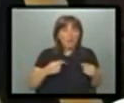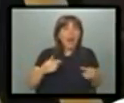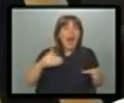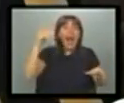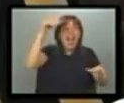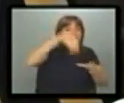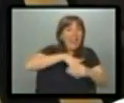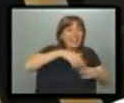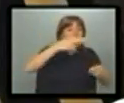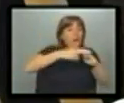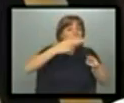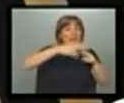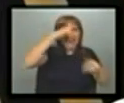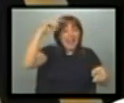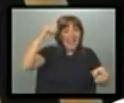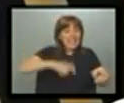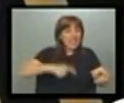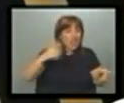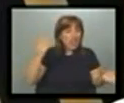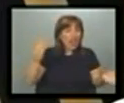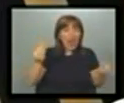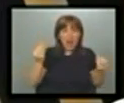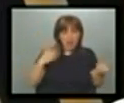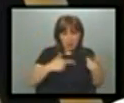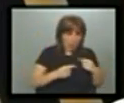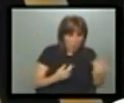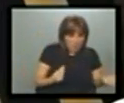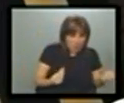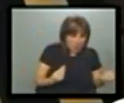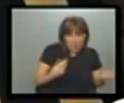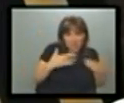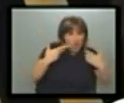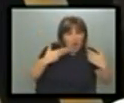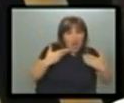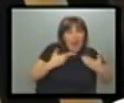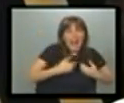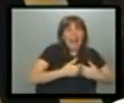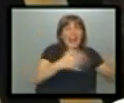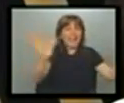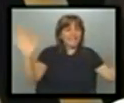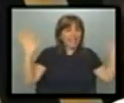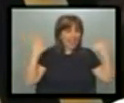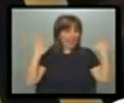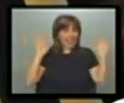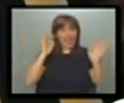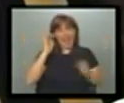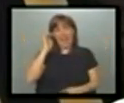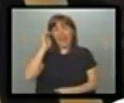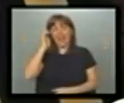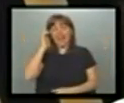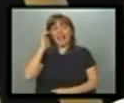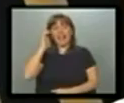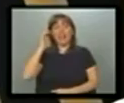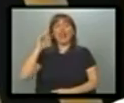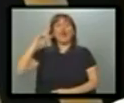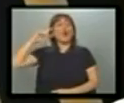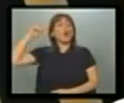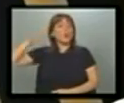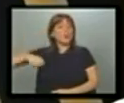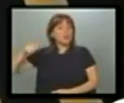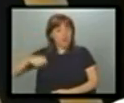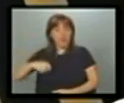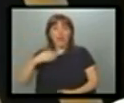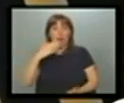peor. ¿Qué pasaría si esto fuera así? Bueno, una vez que la justicia corrobore